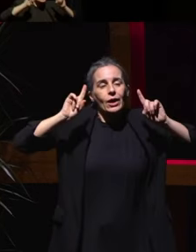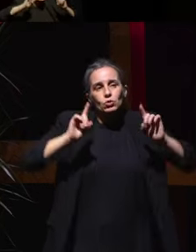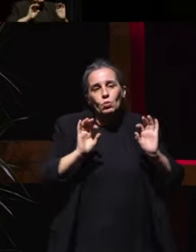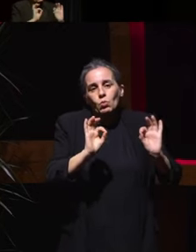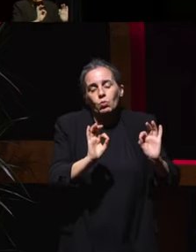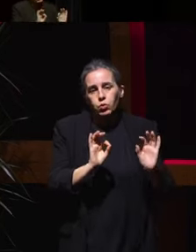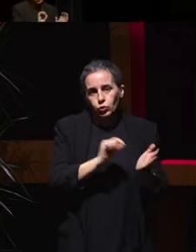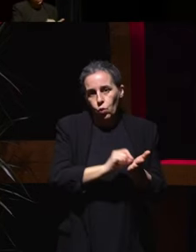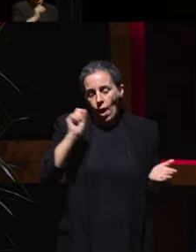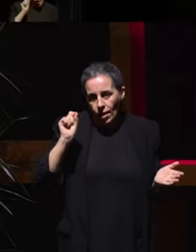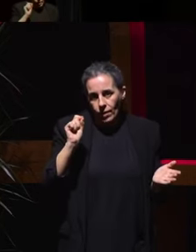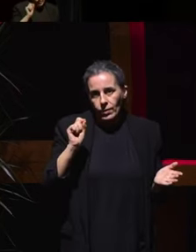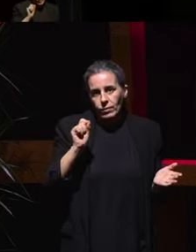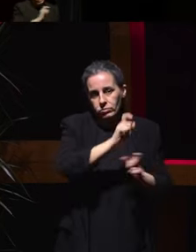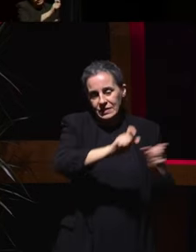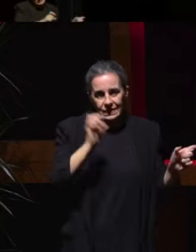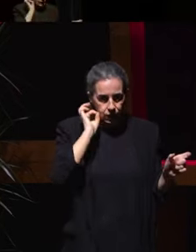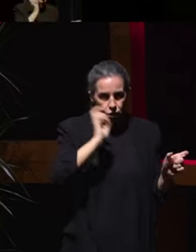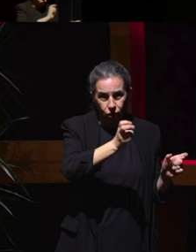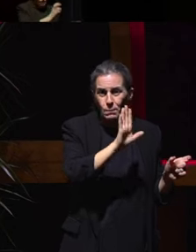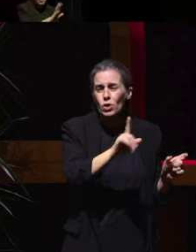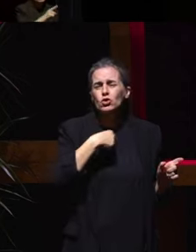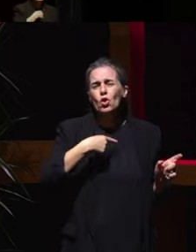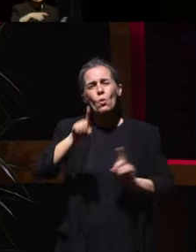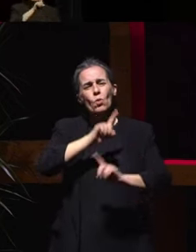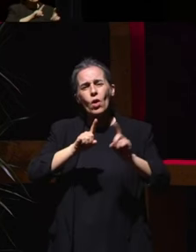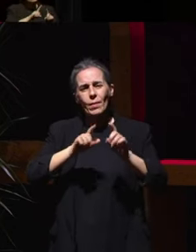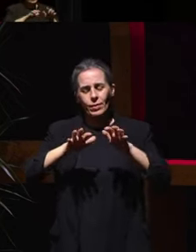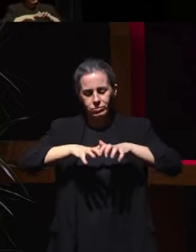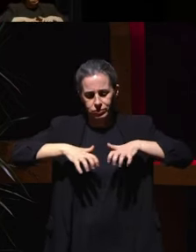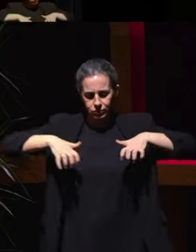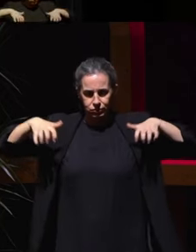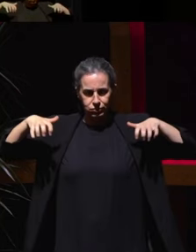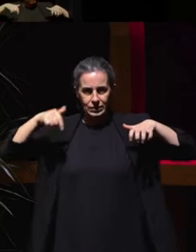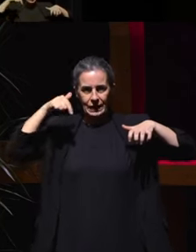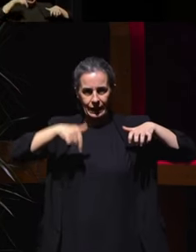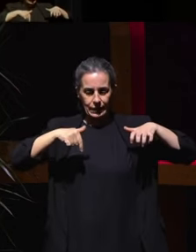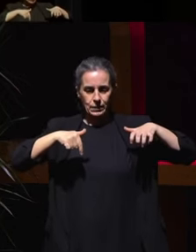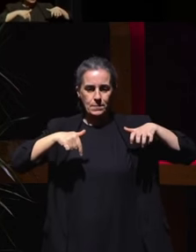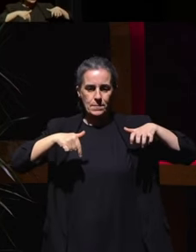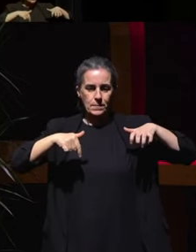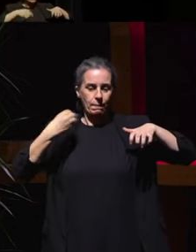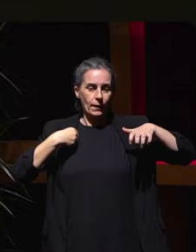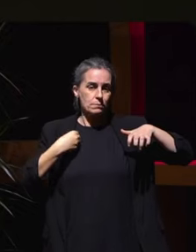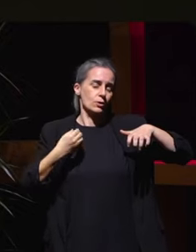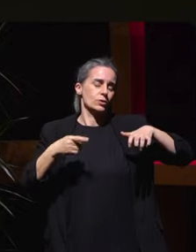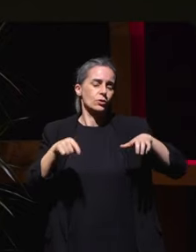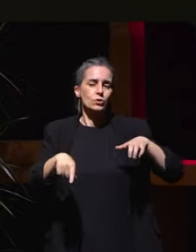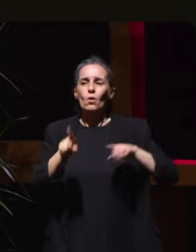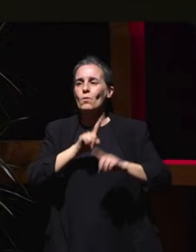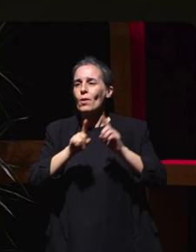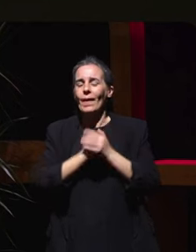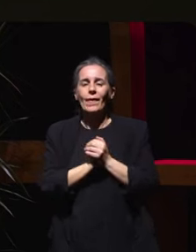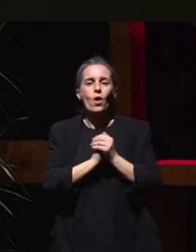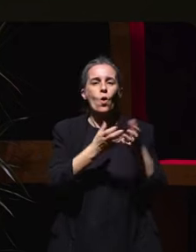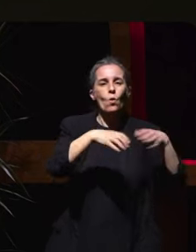el problema es, para mí, el gallinero. Esto no es una cuestión de cuál es el problema, la gallina o el huevo. Hay muchos huevos que quieren llegar ahí.